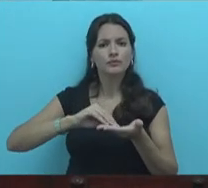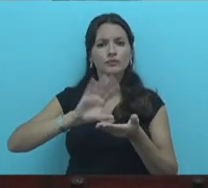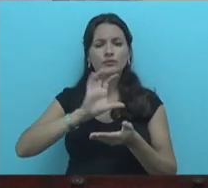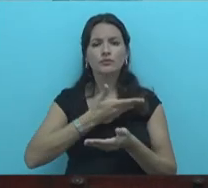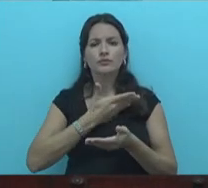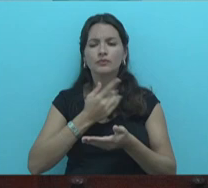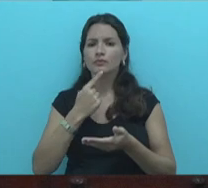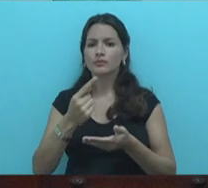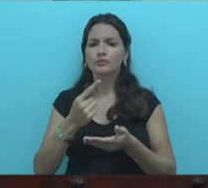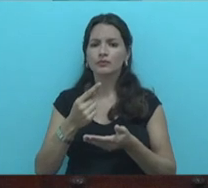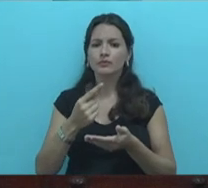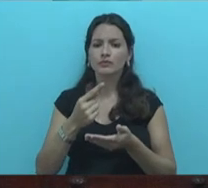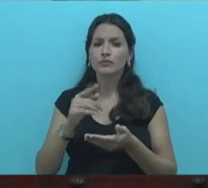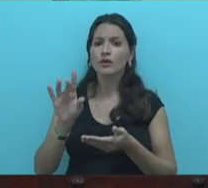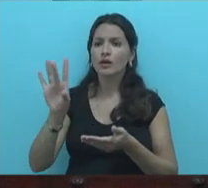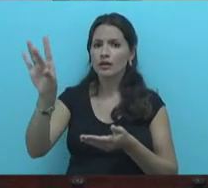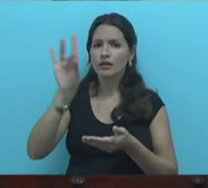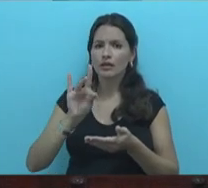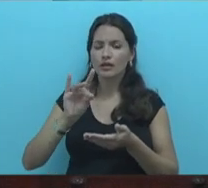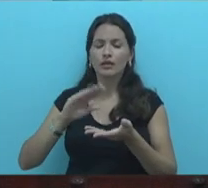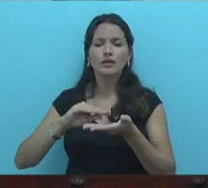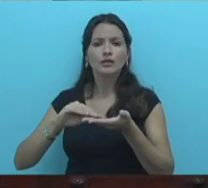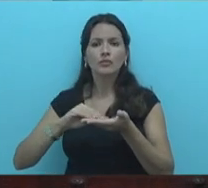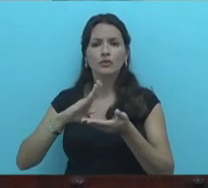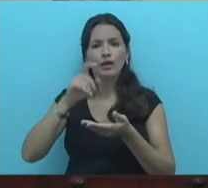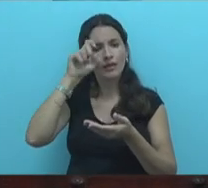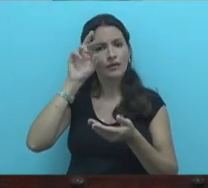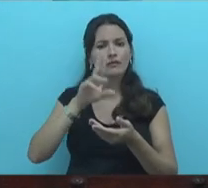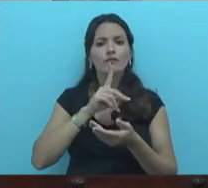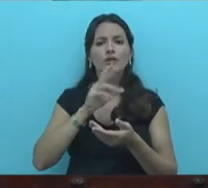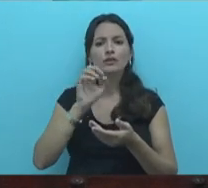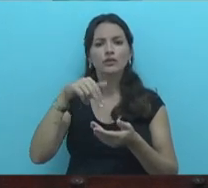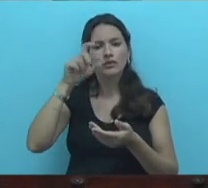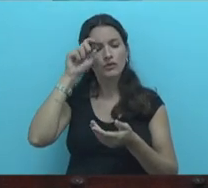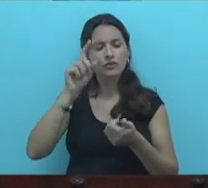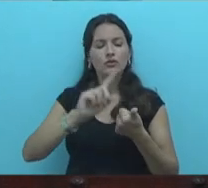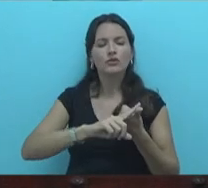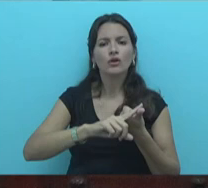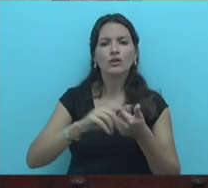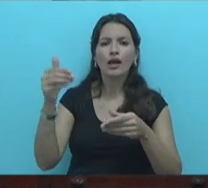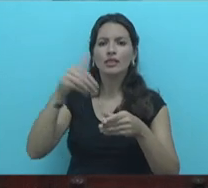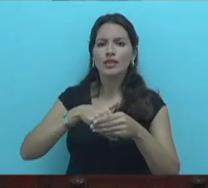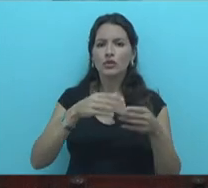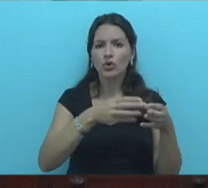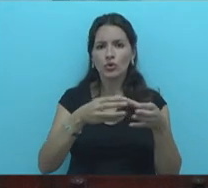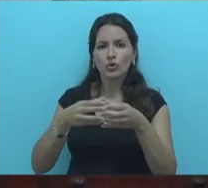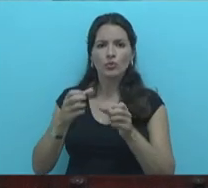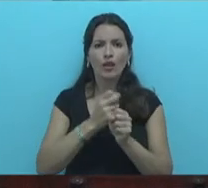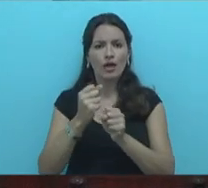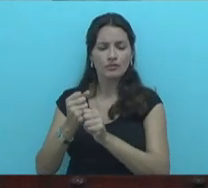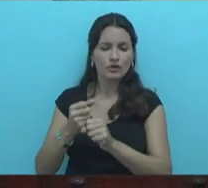resuelve designar a la señora diputada Susana Bertone para integrar las comisiones que a continuación se enumeran en reemplazo de la fallecida diputada Claudia